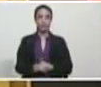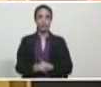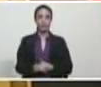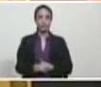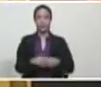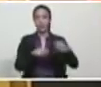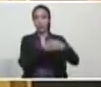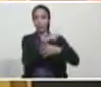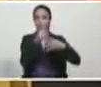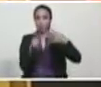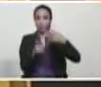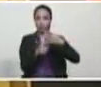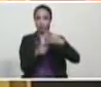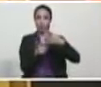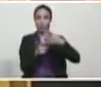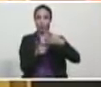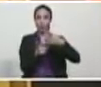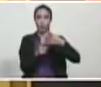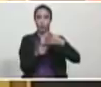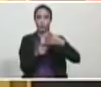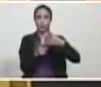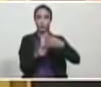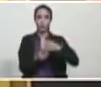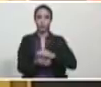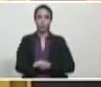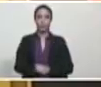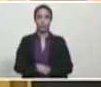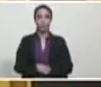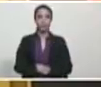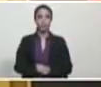En cuarto lugar, voy a firmar un decreto